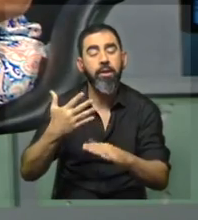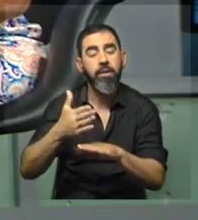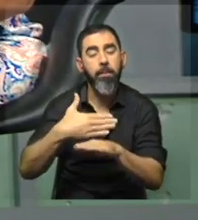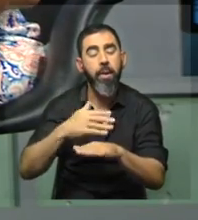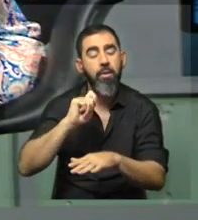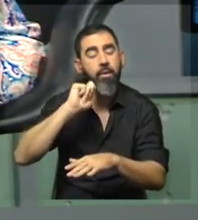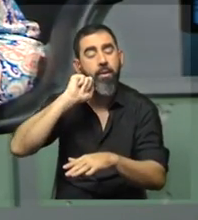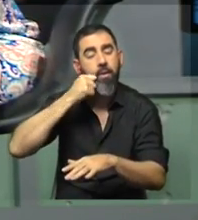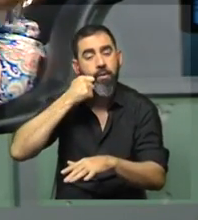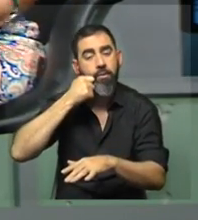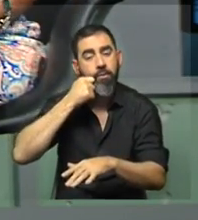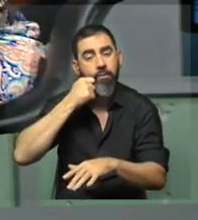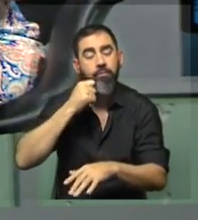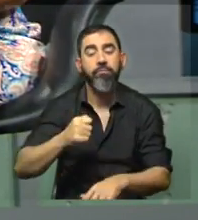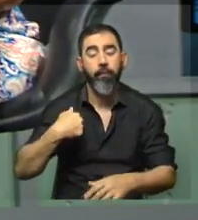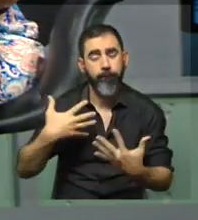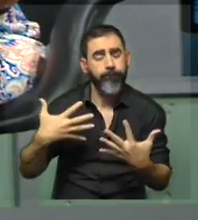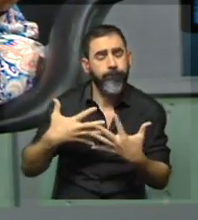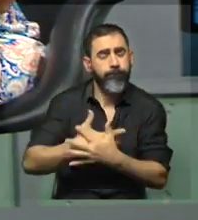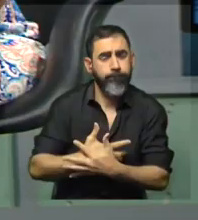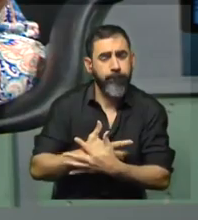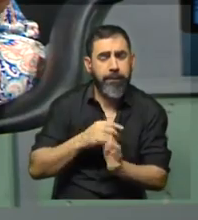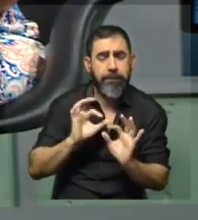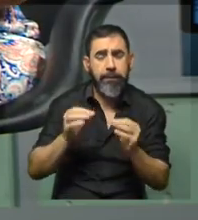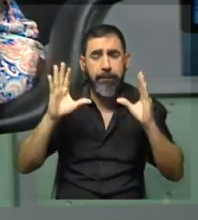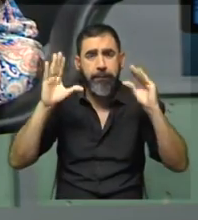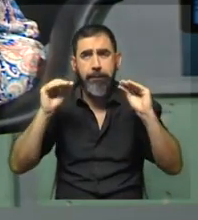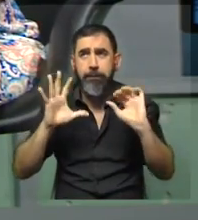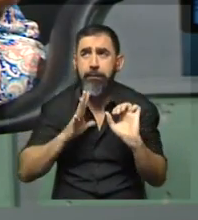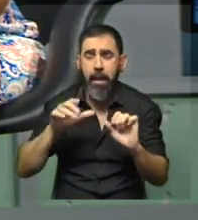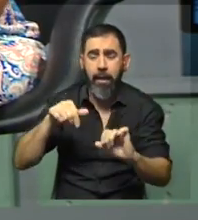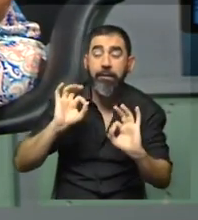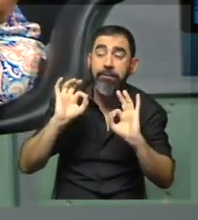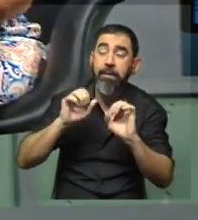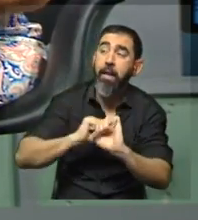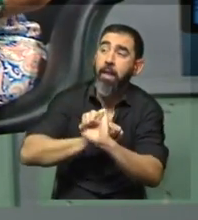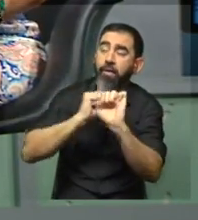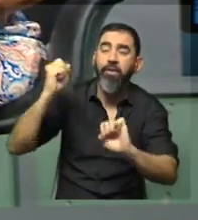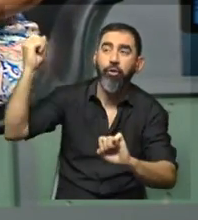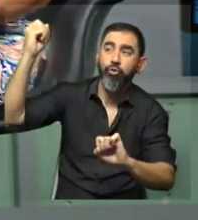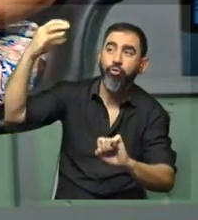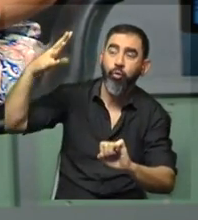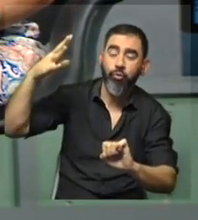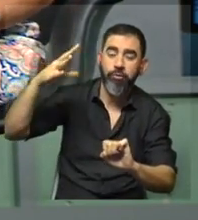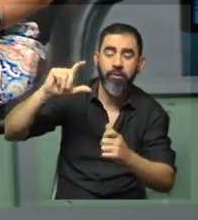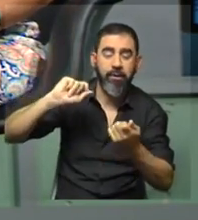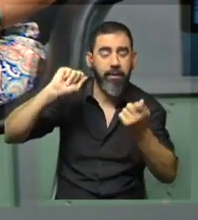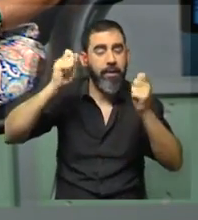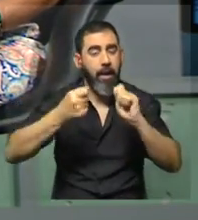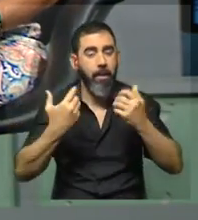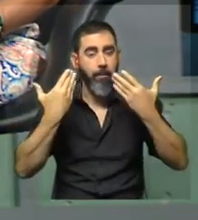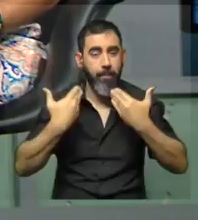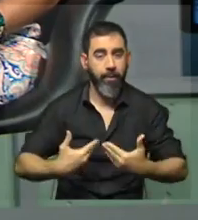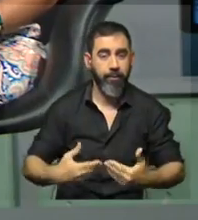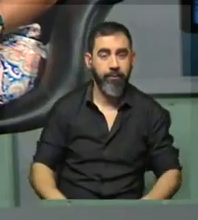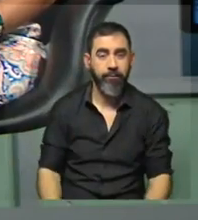que somos, hemos sufrido el llegar al canal de noche, ya nos despertamos con la luz del sol. Y eso realmente cambia el ánimo, ¿no? Sí, sí. A